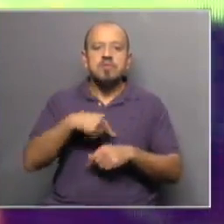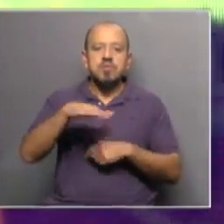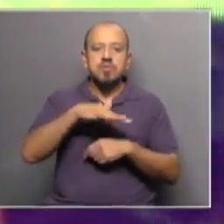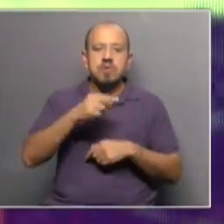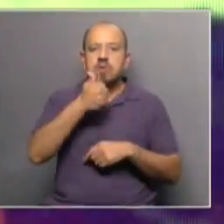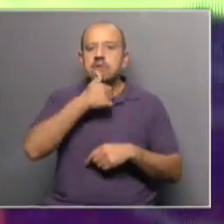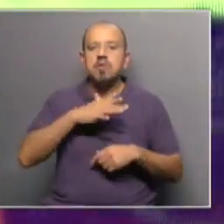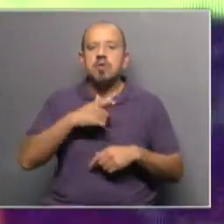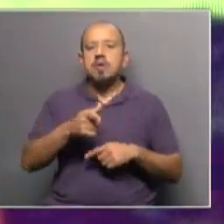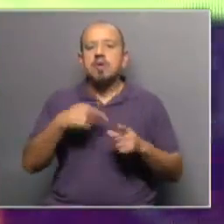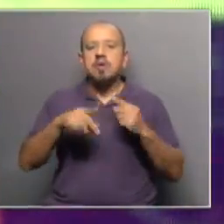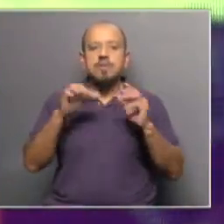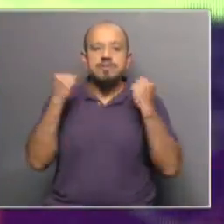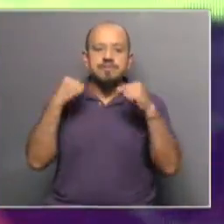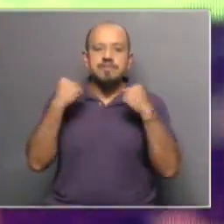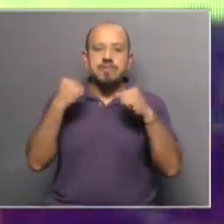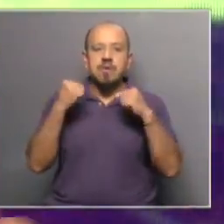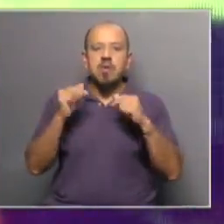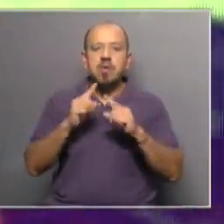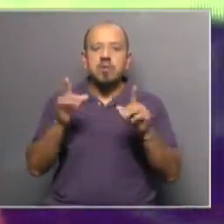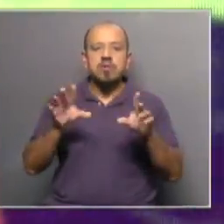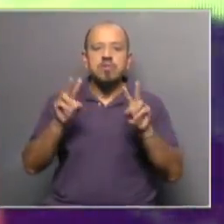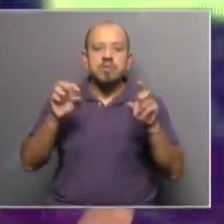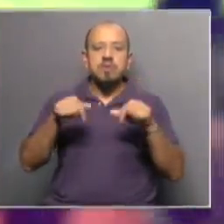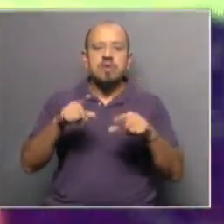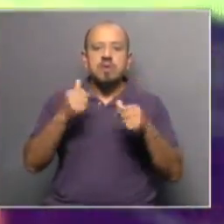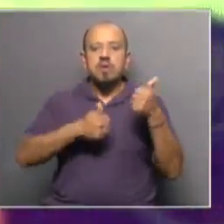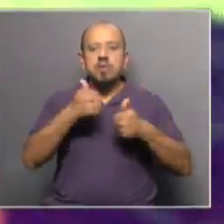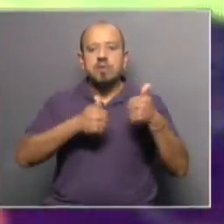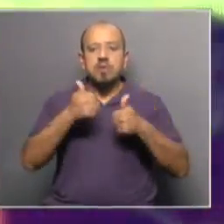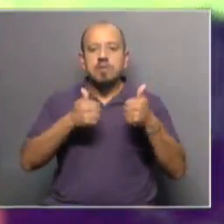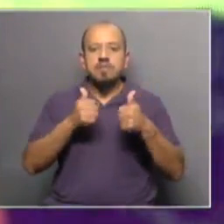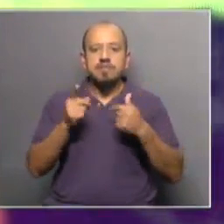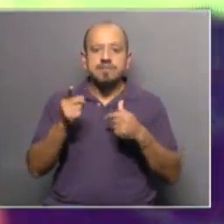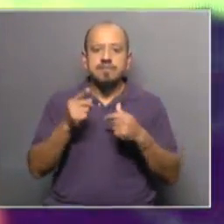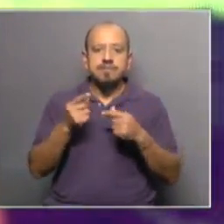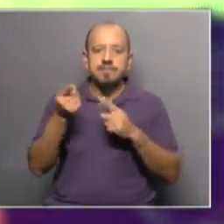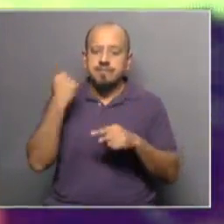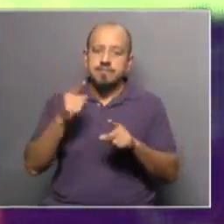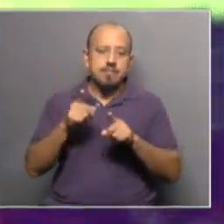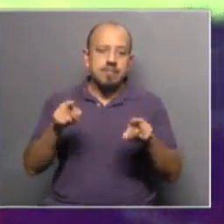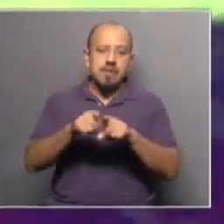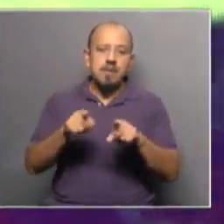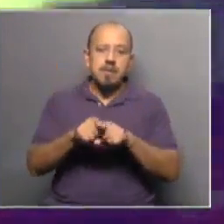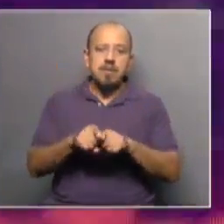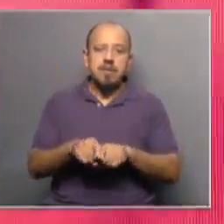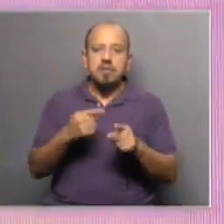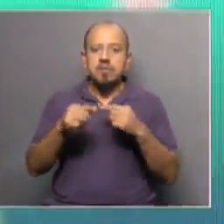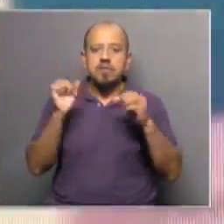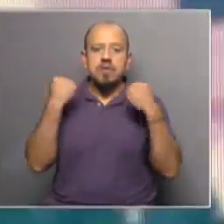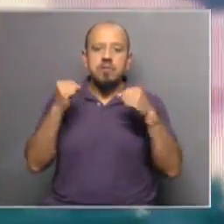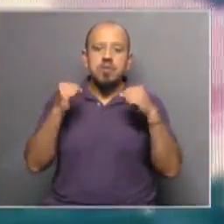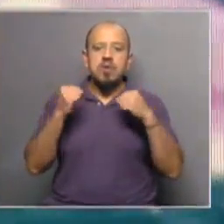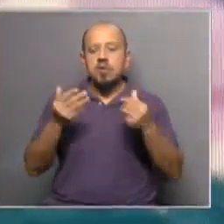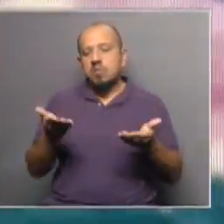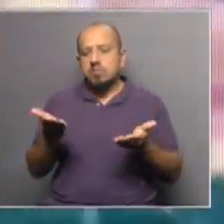histórico, se analiza el deporte, que no es solo un tema de competencia, bueno, un poco claro, como estaban charlando en el bloque anterior, exacto, ¿no? Y el deporte como formación,